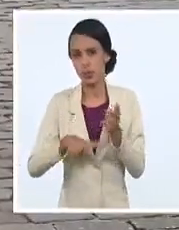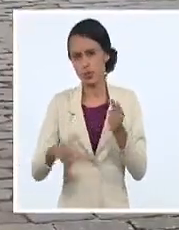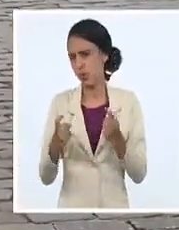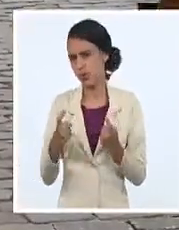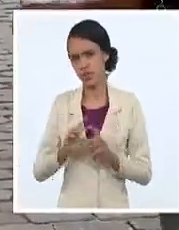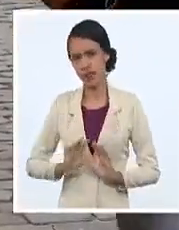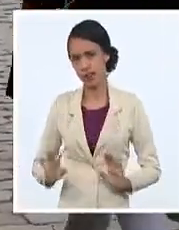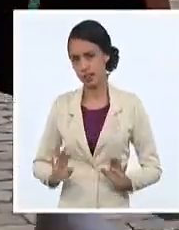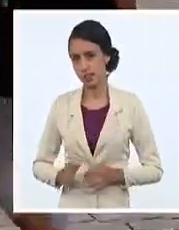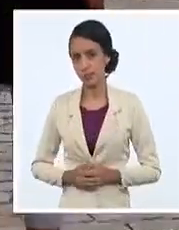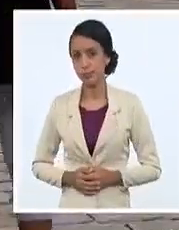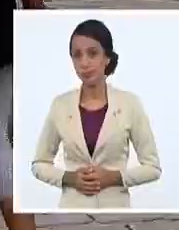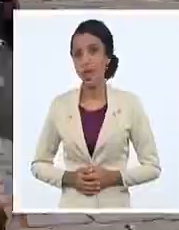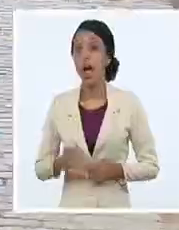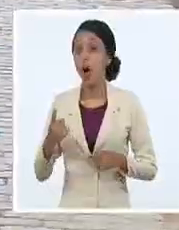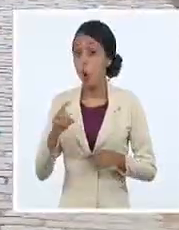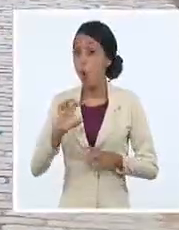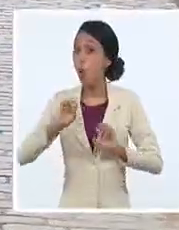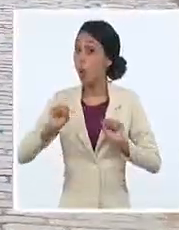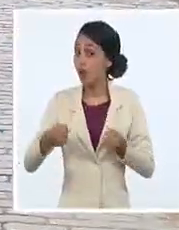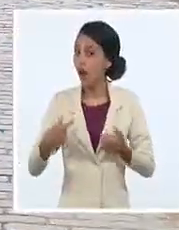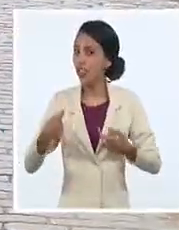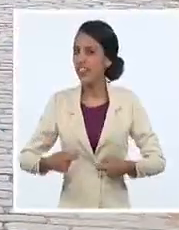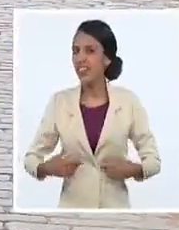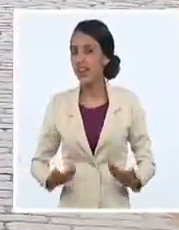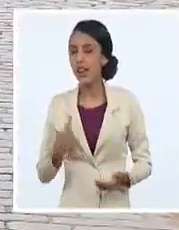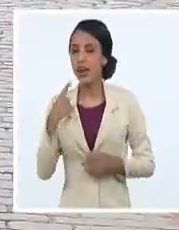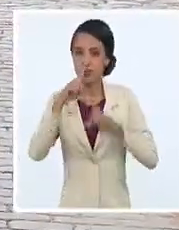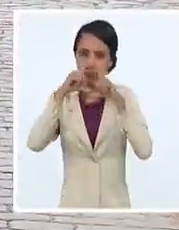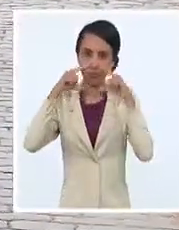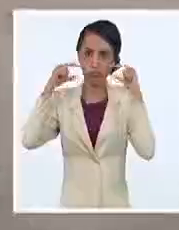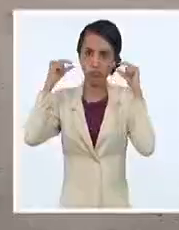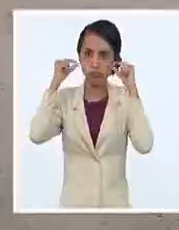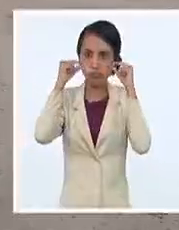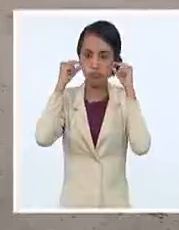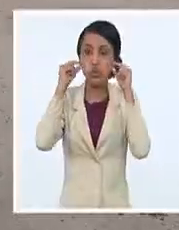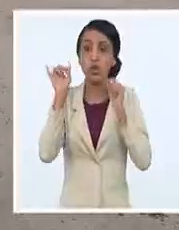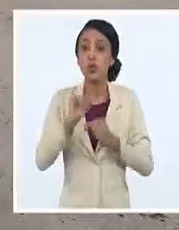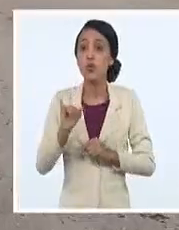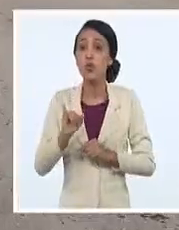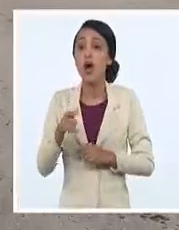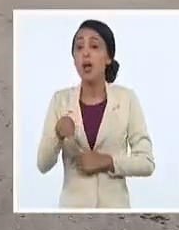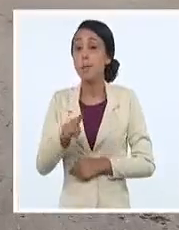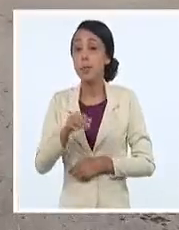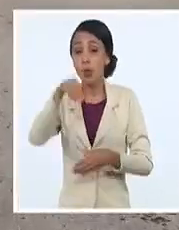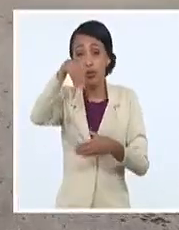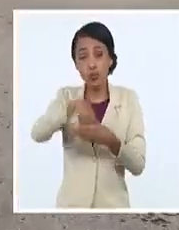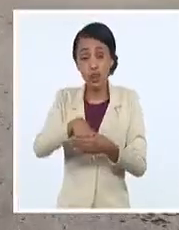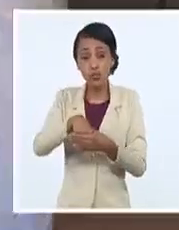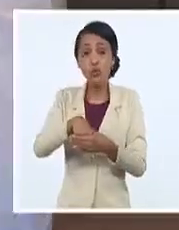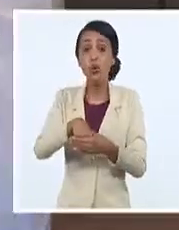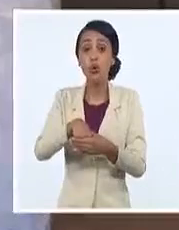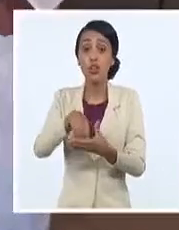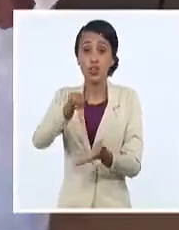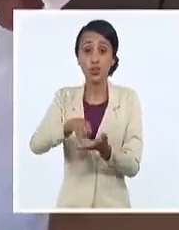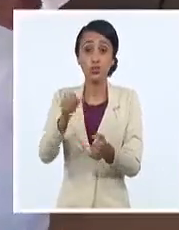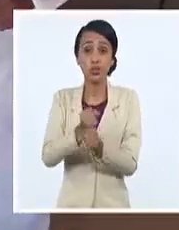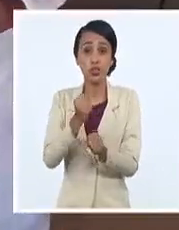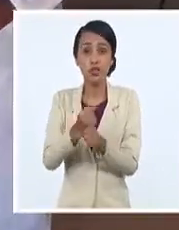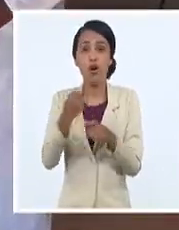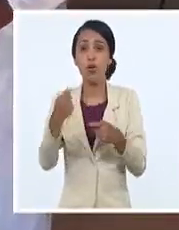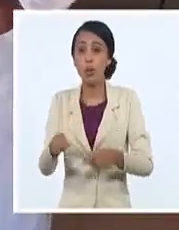mantiene con carácter obligatorio el uso del nasobuco en espacios públicos y la pesquisa institucional a trabajadores y